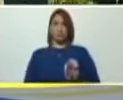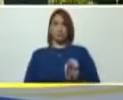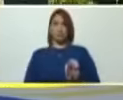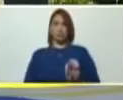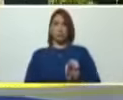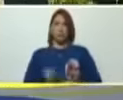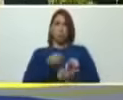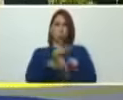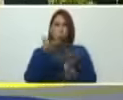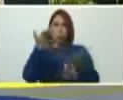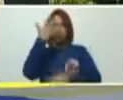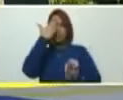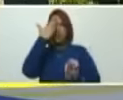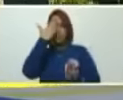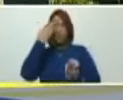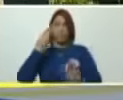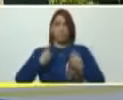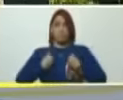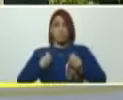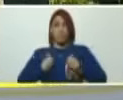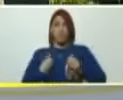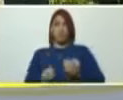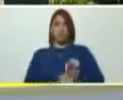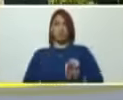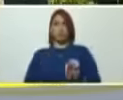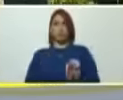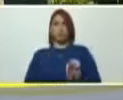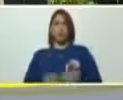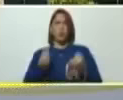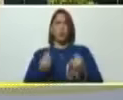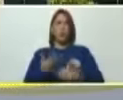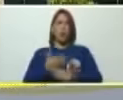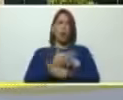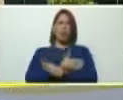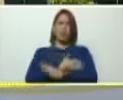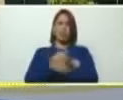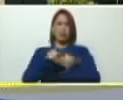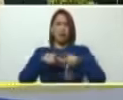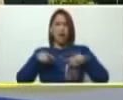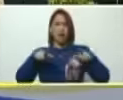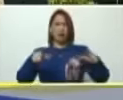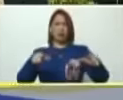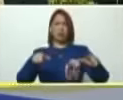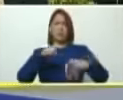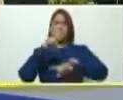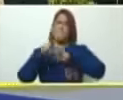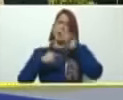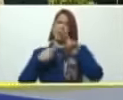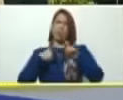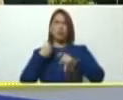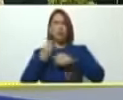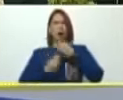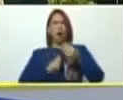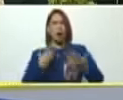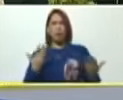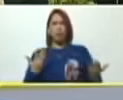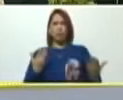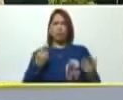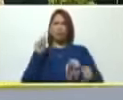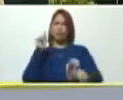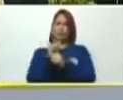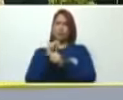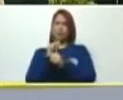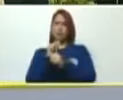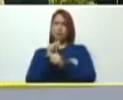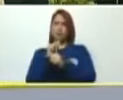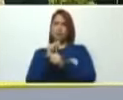ustedes lo saben, lo viven. ¿Cómo era este espacio? Una pregunta que yo hago.